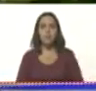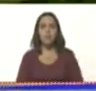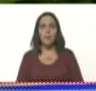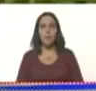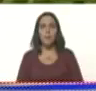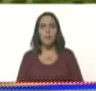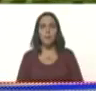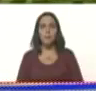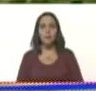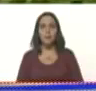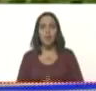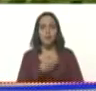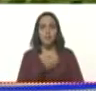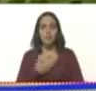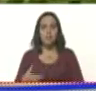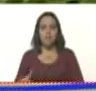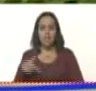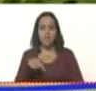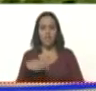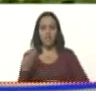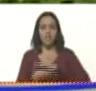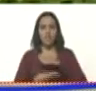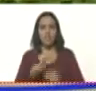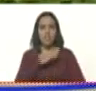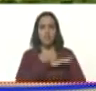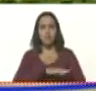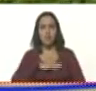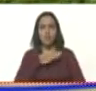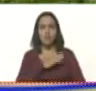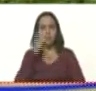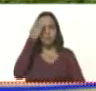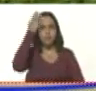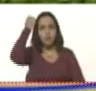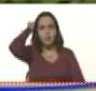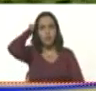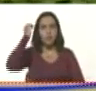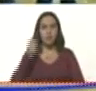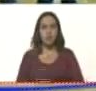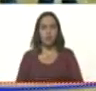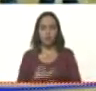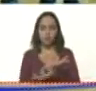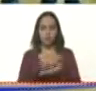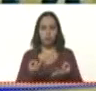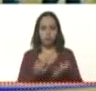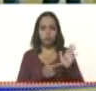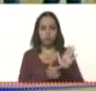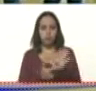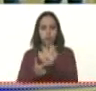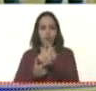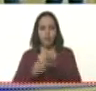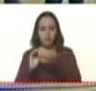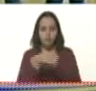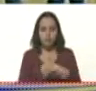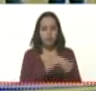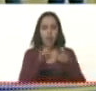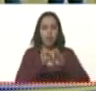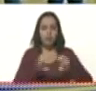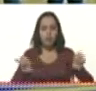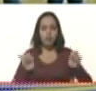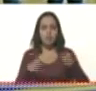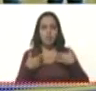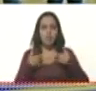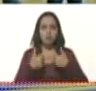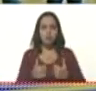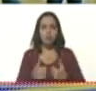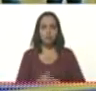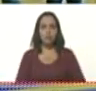Bueno, presidente, desde acá, de esta gran base de misiones, Generalísimo Francisco de Miranda, con extraordinarias dinámicas de producción, de educación, de